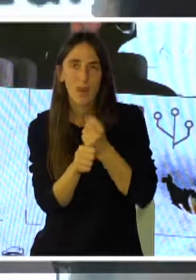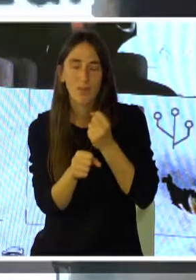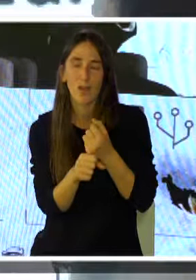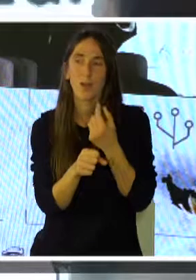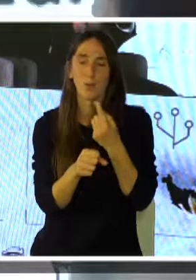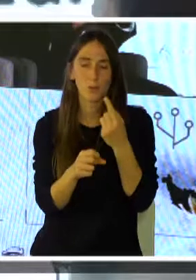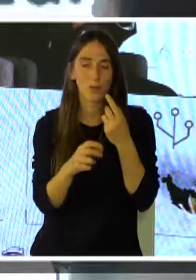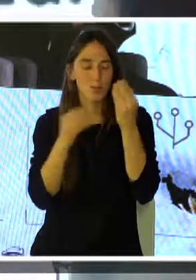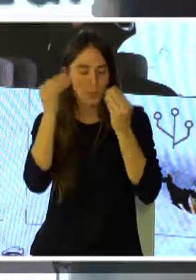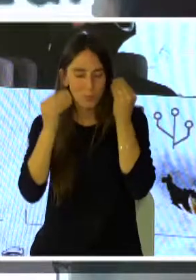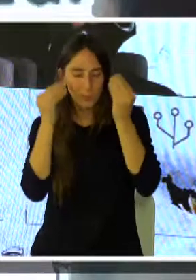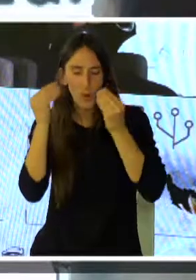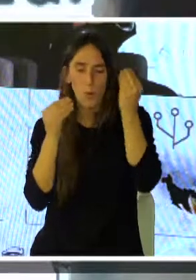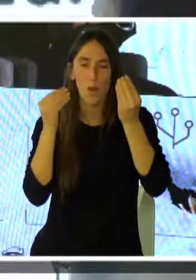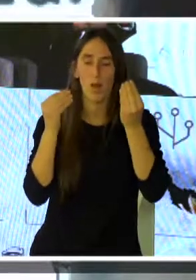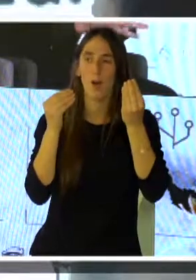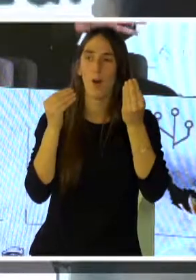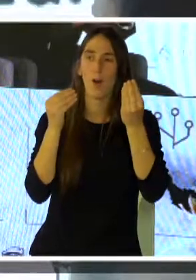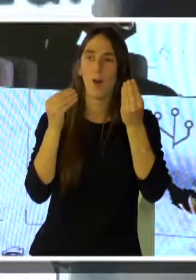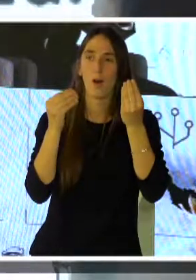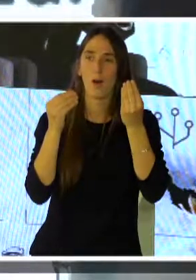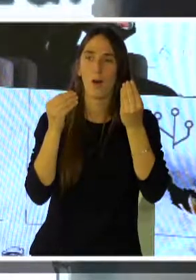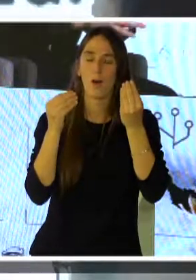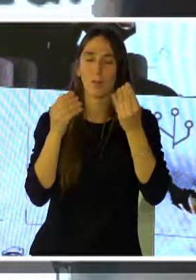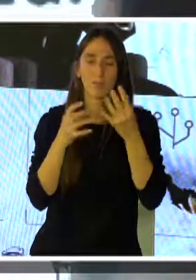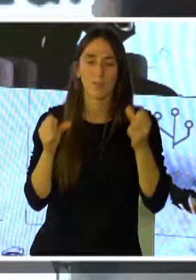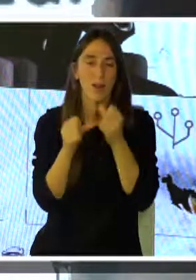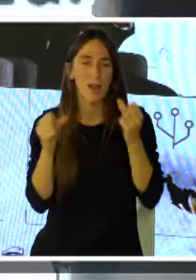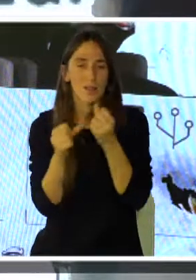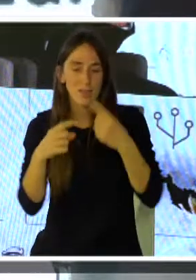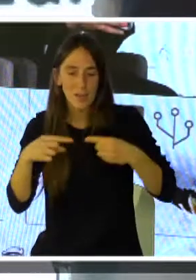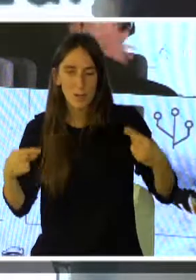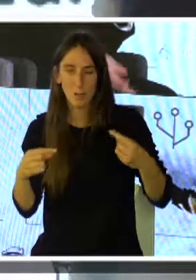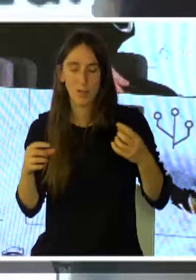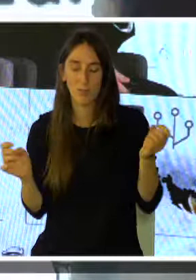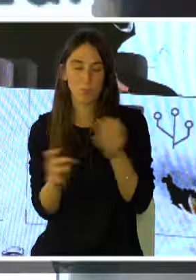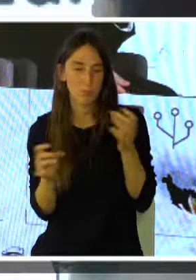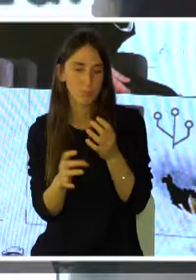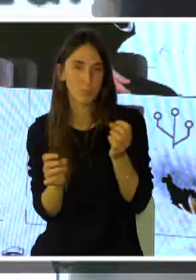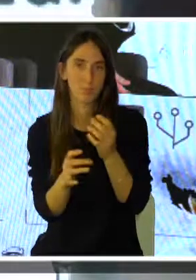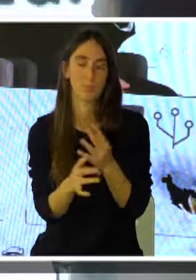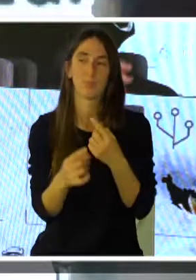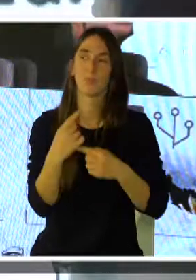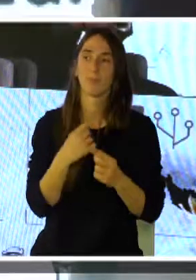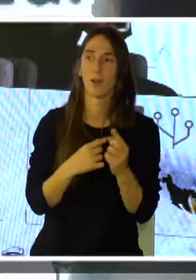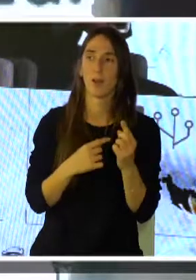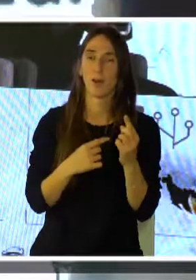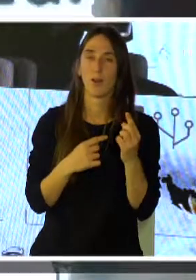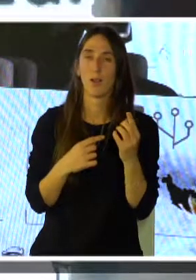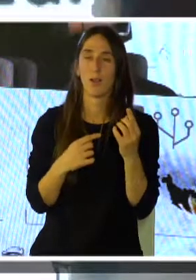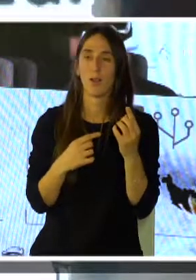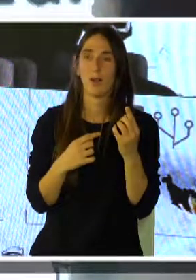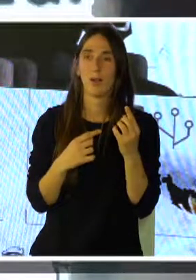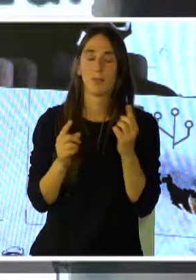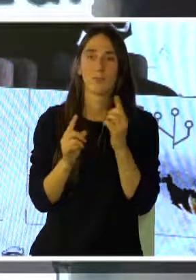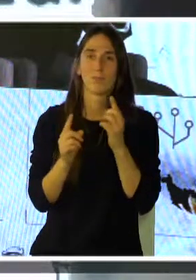está preocupado por sacar o hacer las cosas que tiene que hacer. Y no